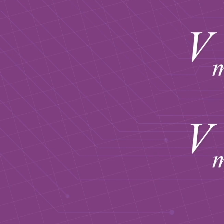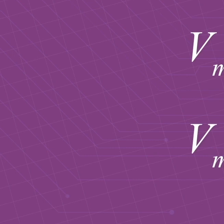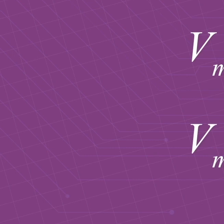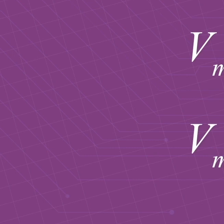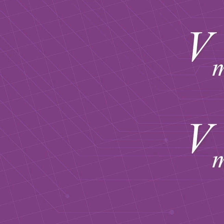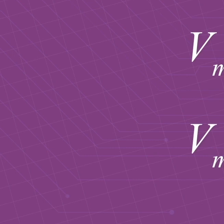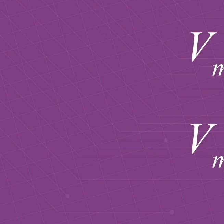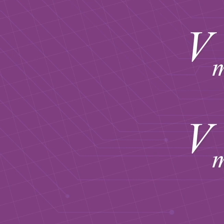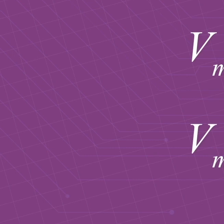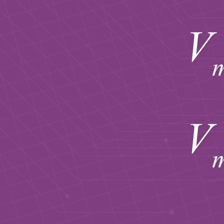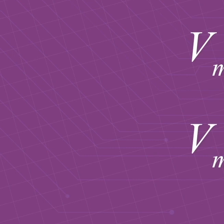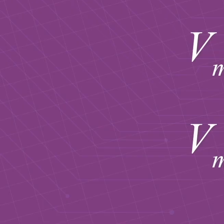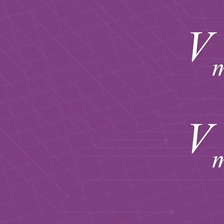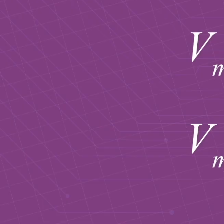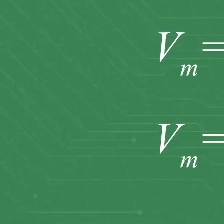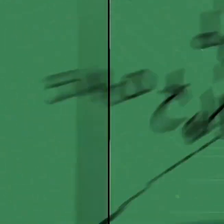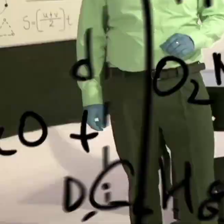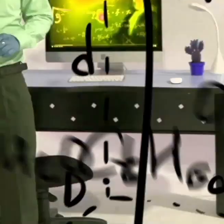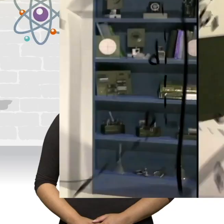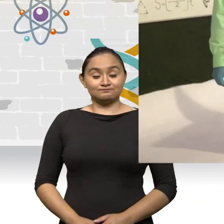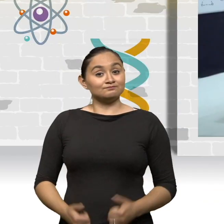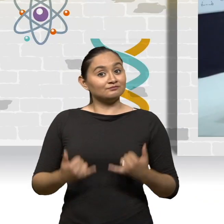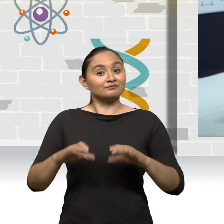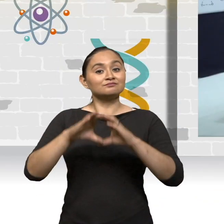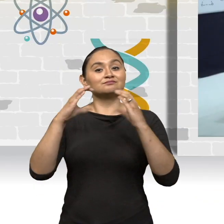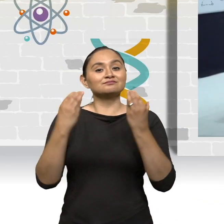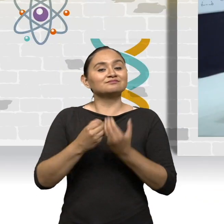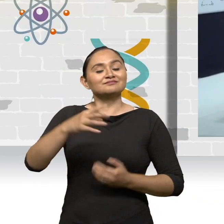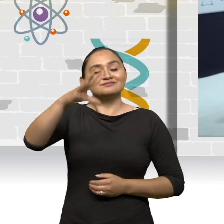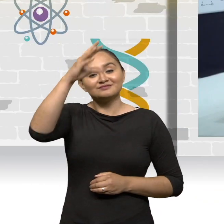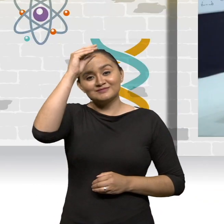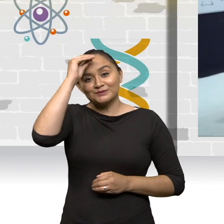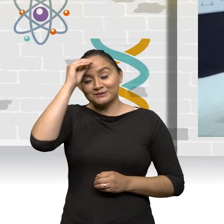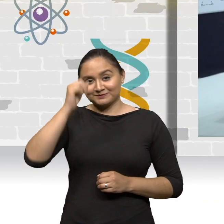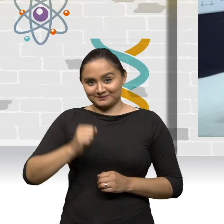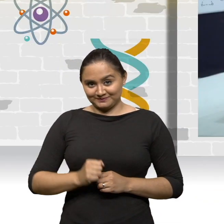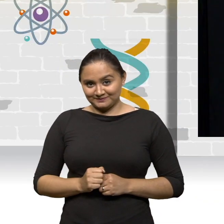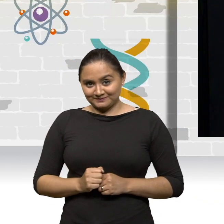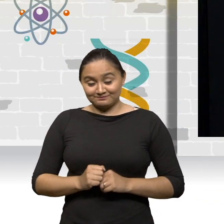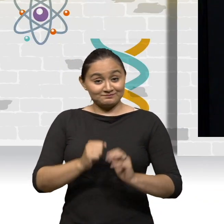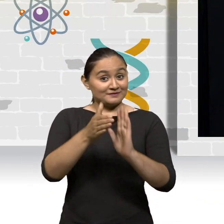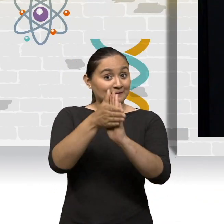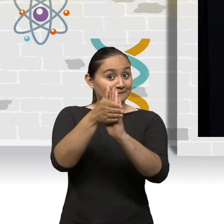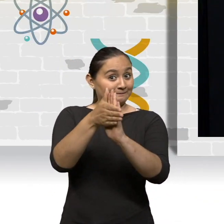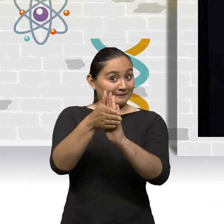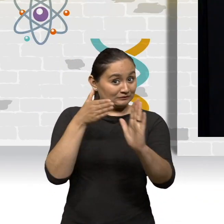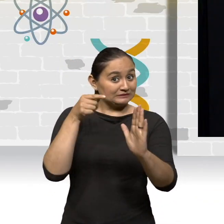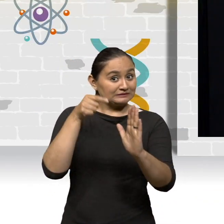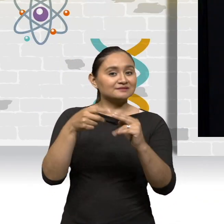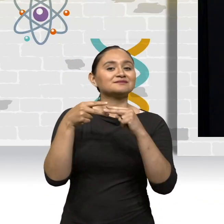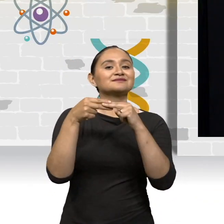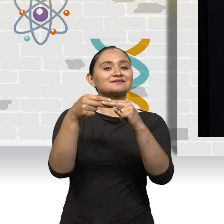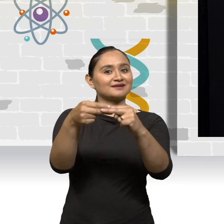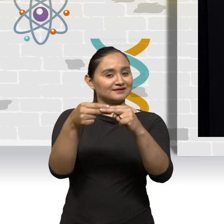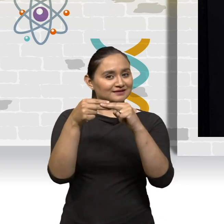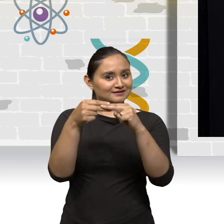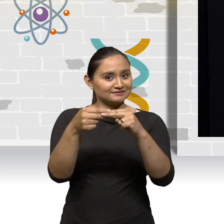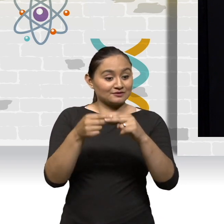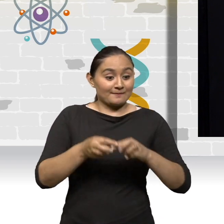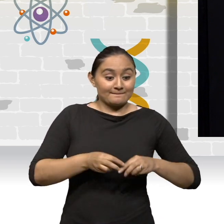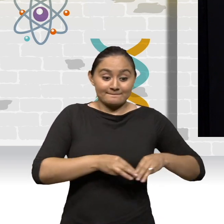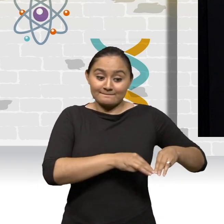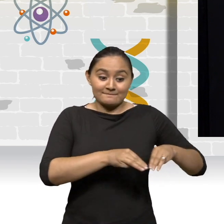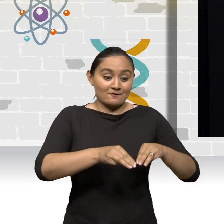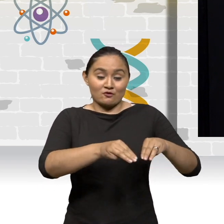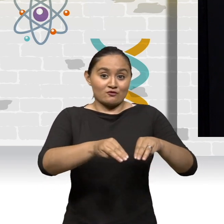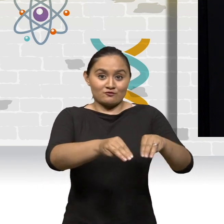346,13 kilómetros sobre horas. En la clase de hoy hemos aprendido que la velocidad es la relación entre